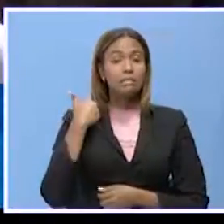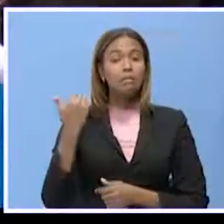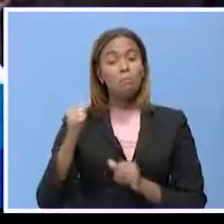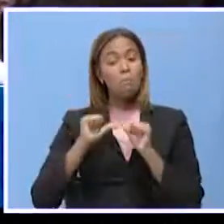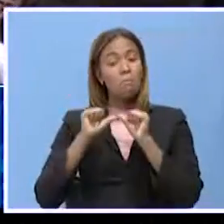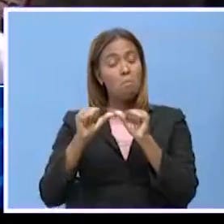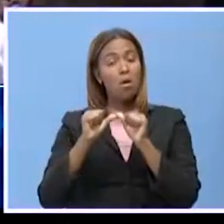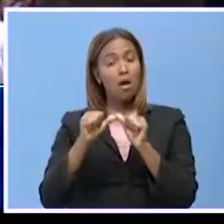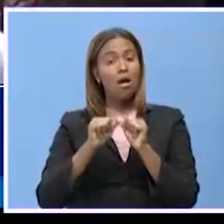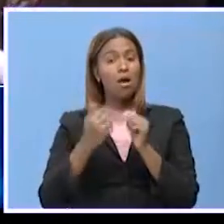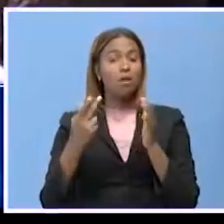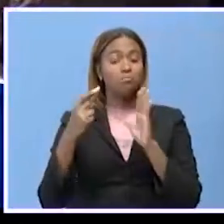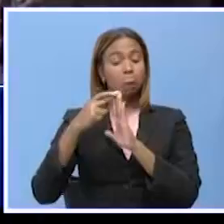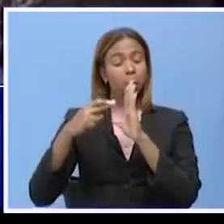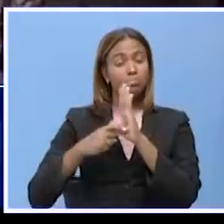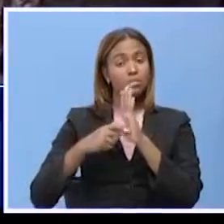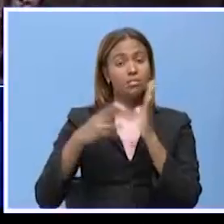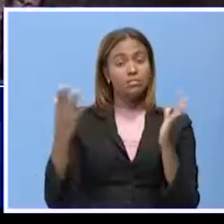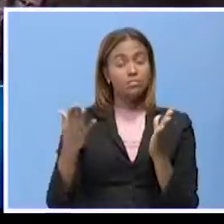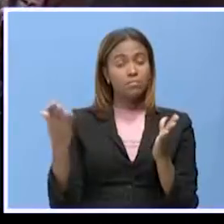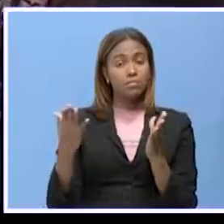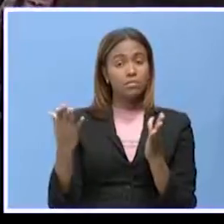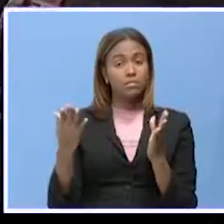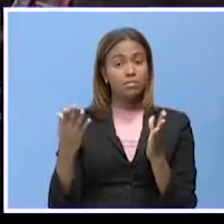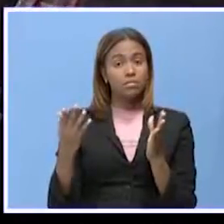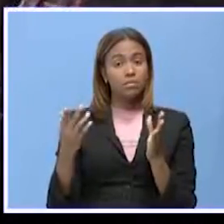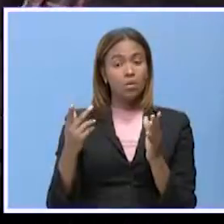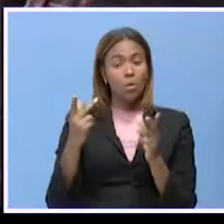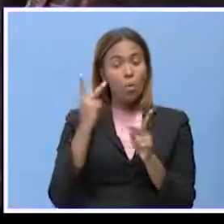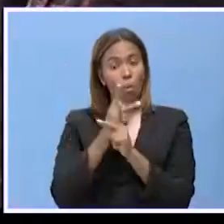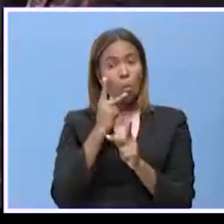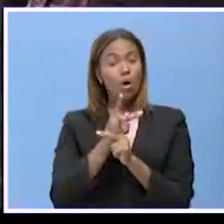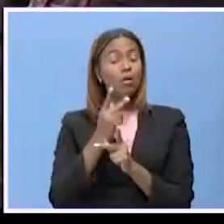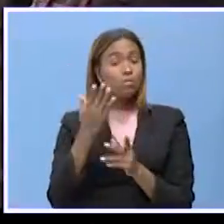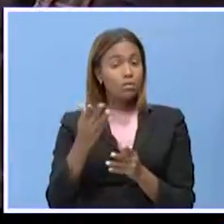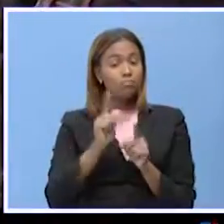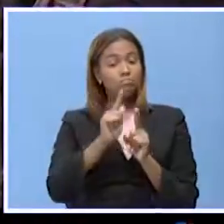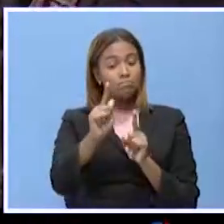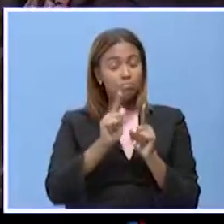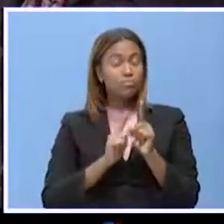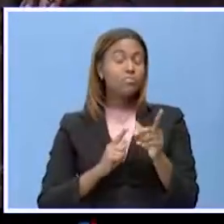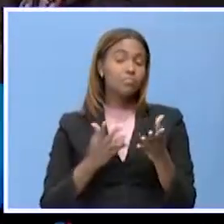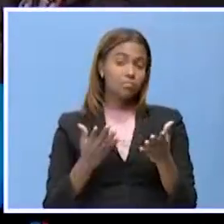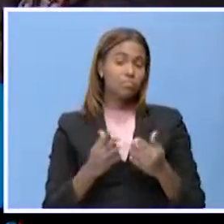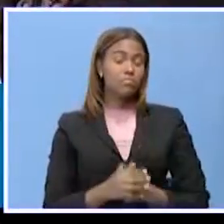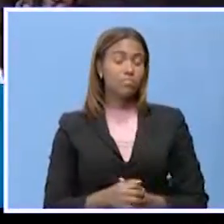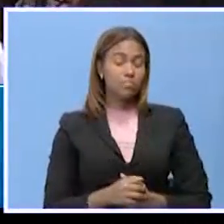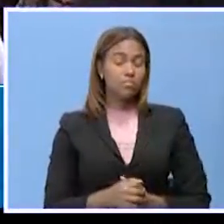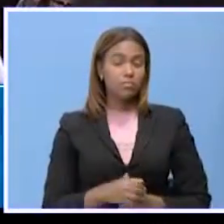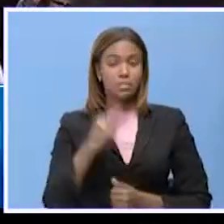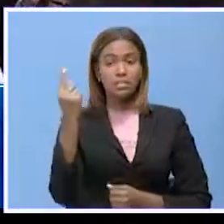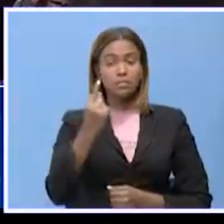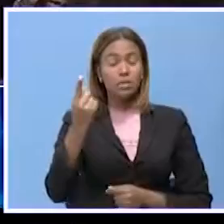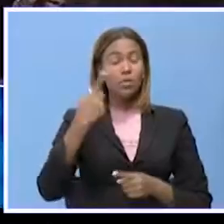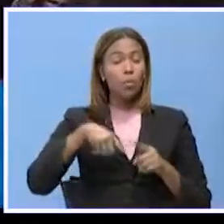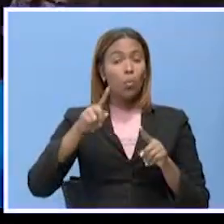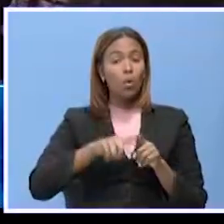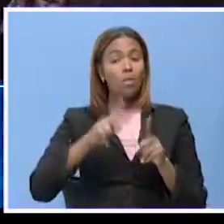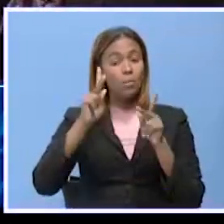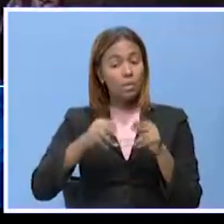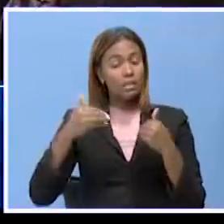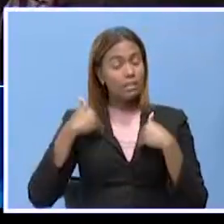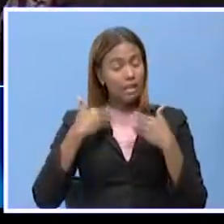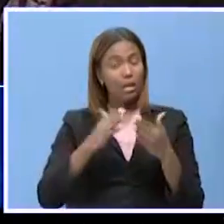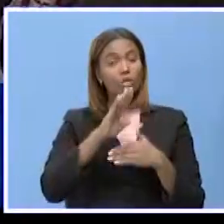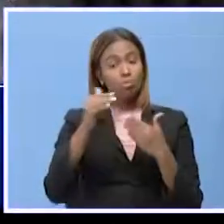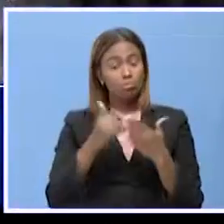manteniendo las normas de prevención, la prevención de distanciamiento. Siempre y cuando uno lleve eso,